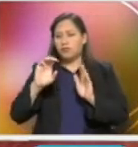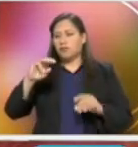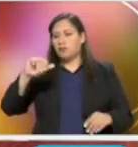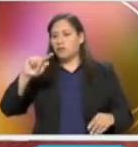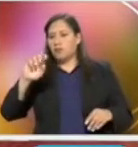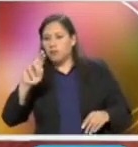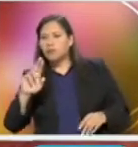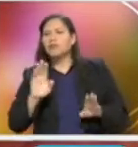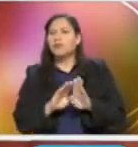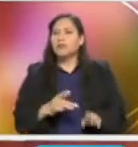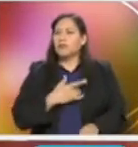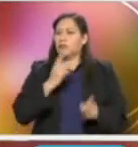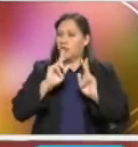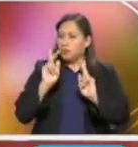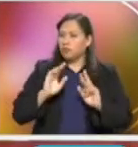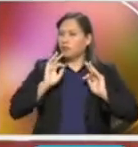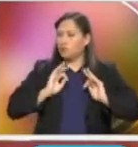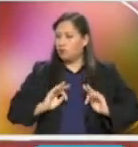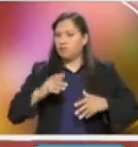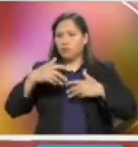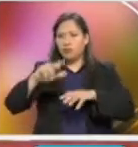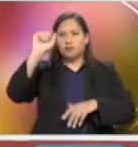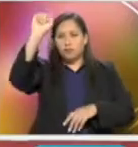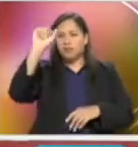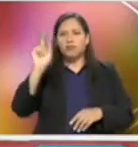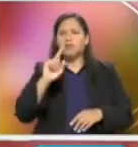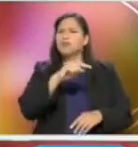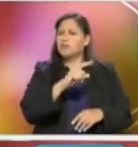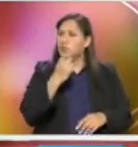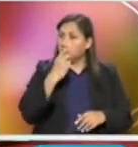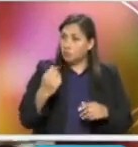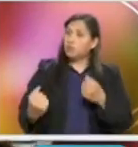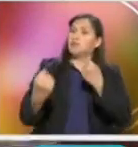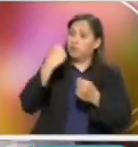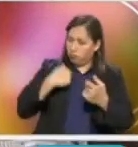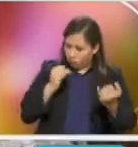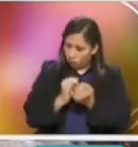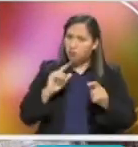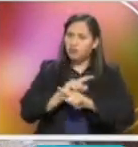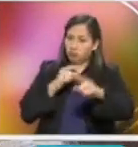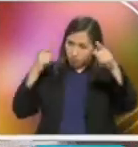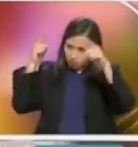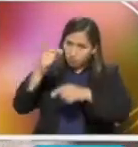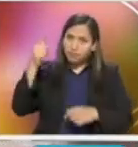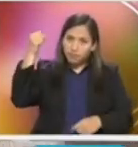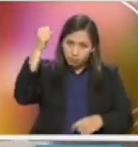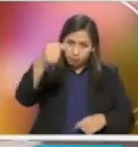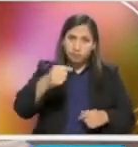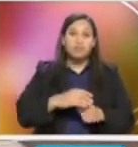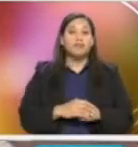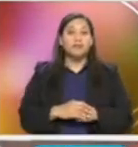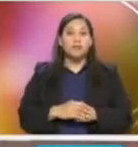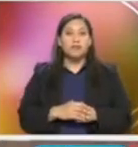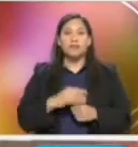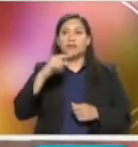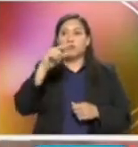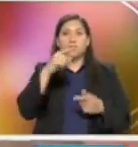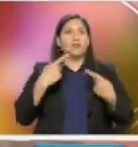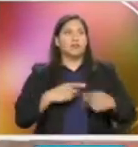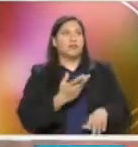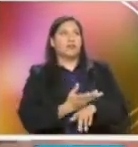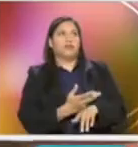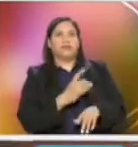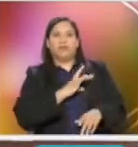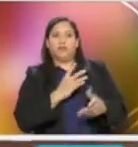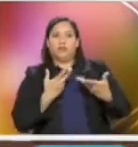todo pacíficamente y haciendo marchas. Esto decía, no, si me pegan yo también, ¿no? Y eso asustaba mucho a los norteamericanos,